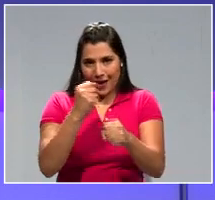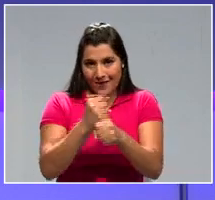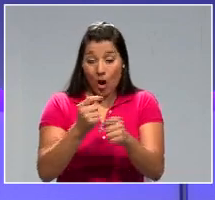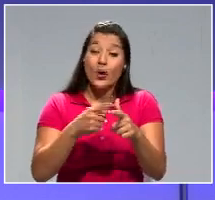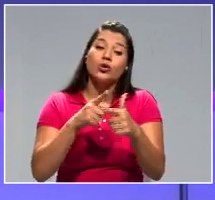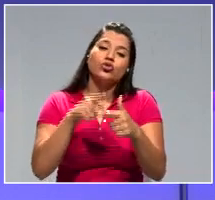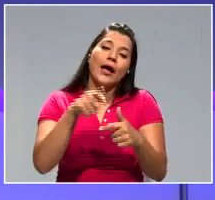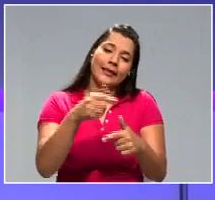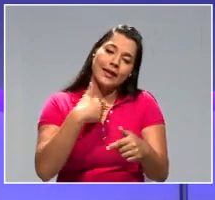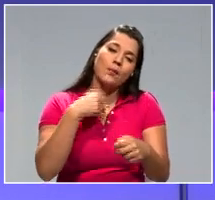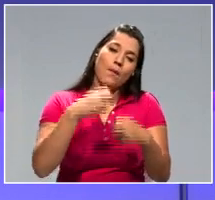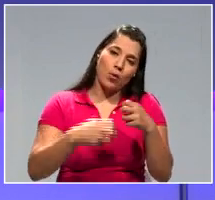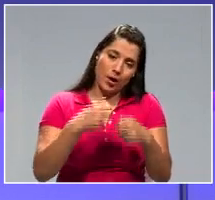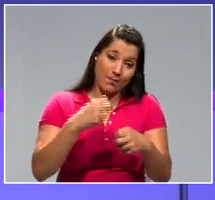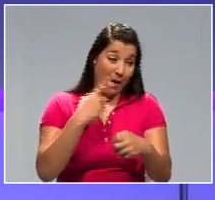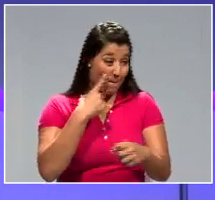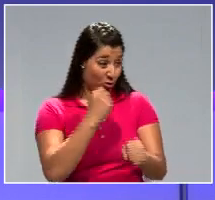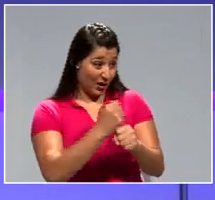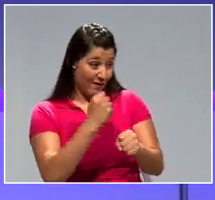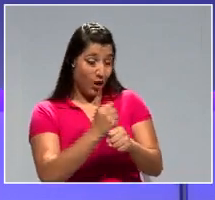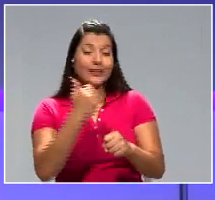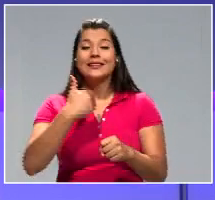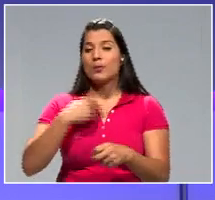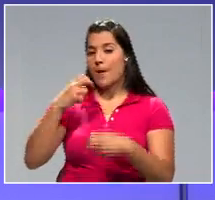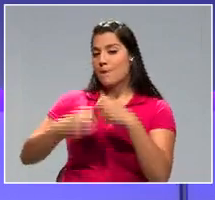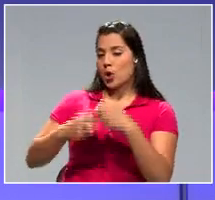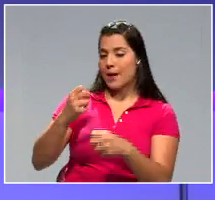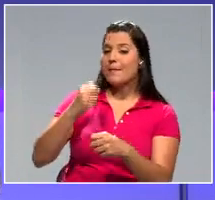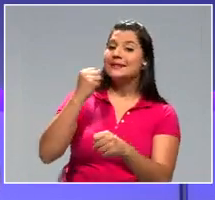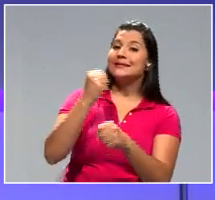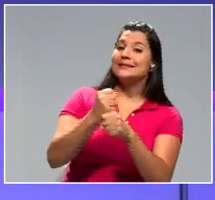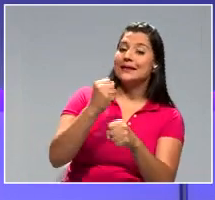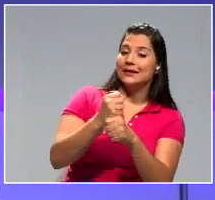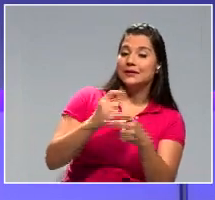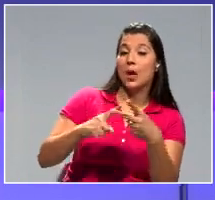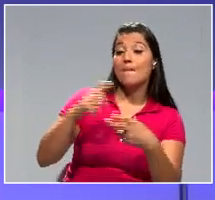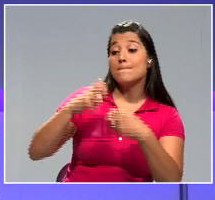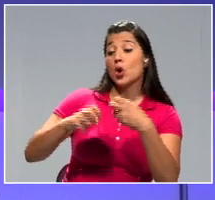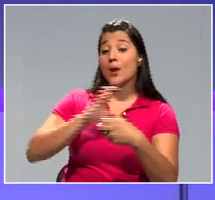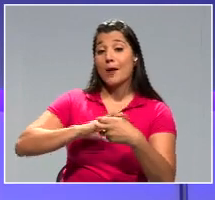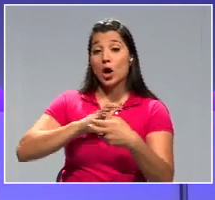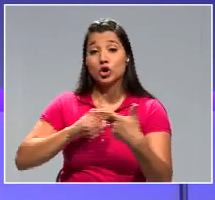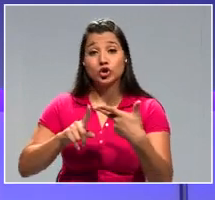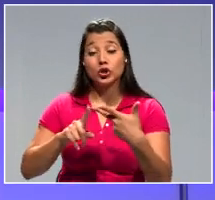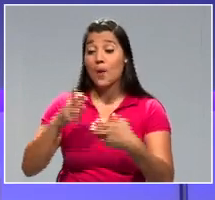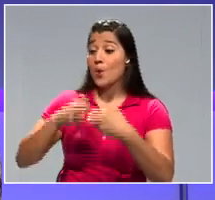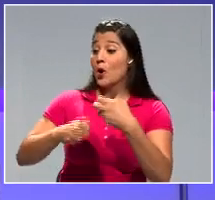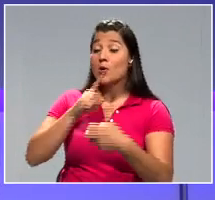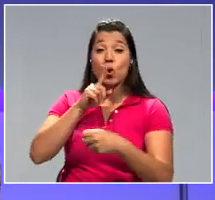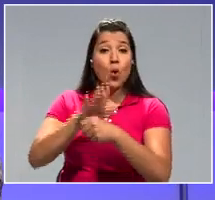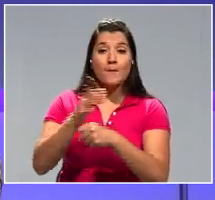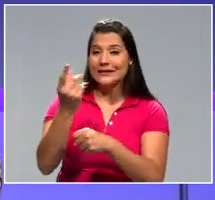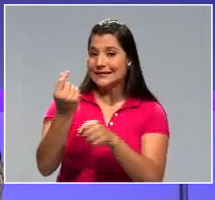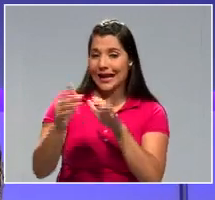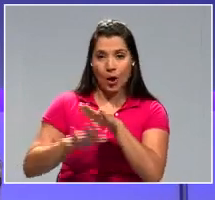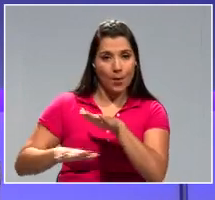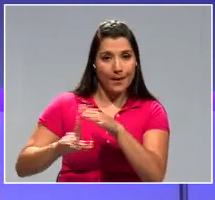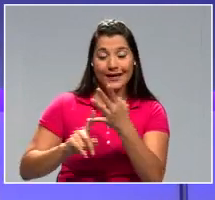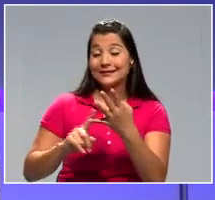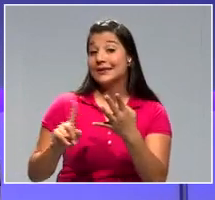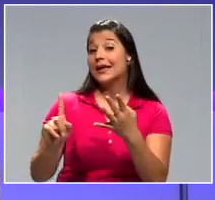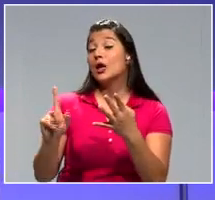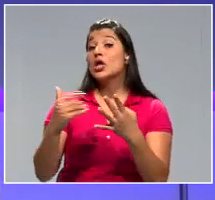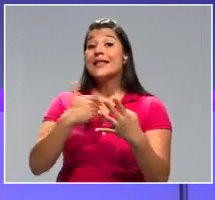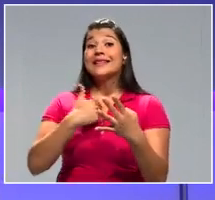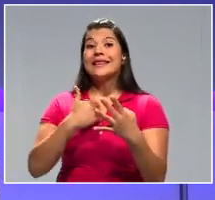Tenemos problemas de empleo, tenemos problemas de calidad, tenemos incumplimiento del salario mínimo, tenemos falta, digamos,